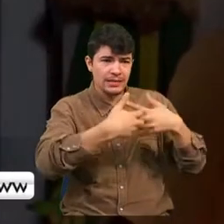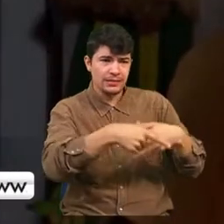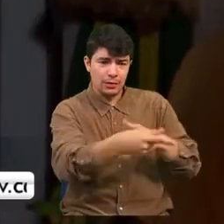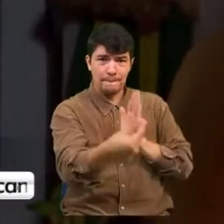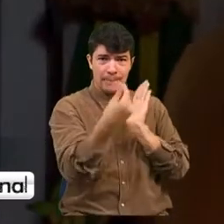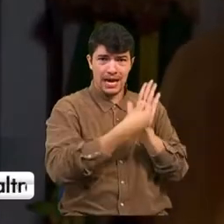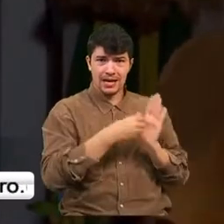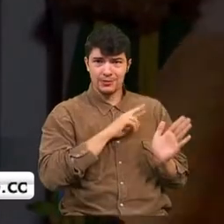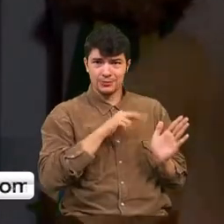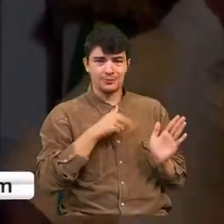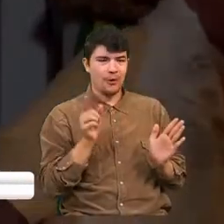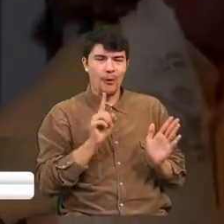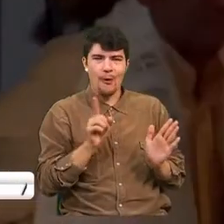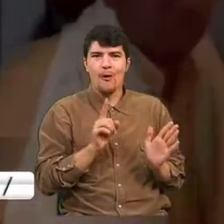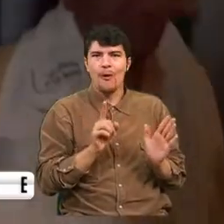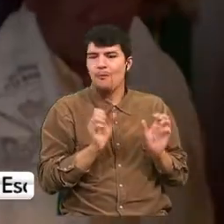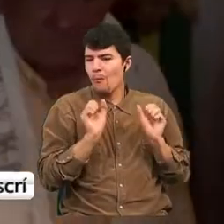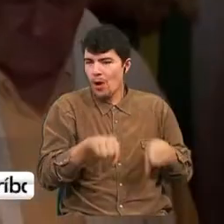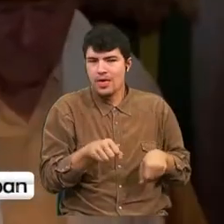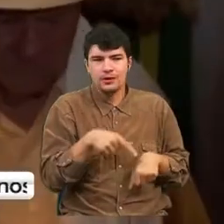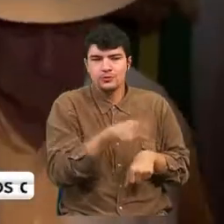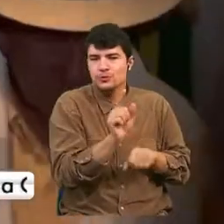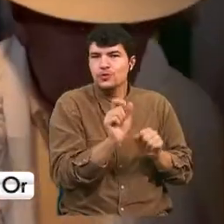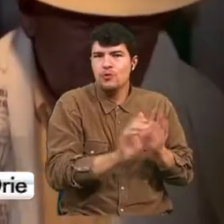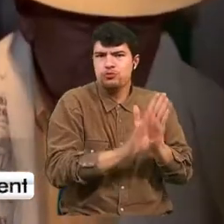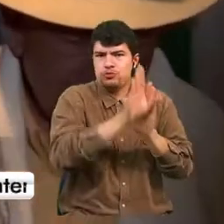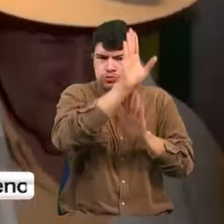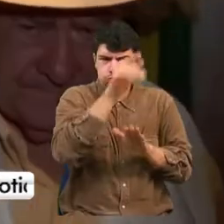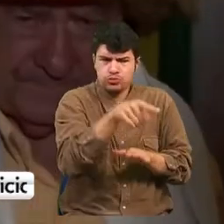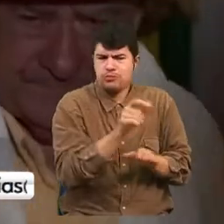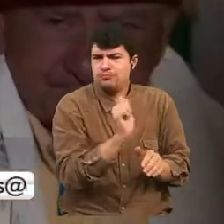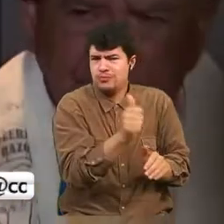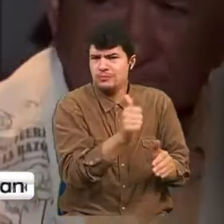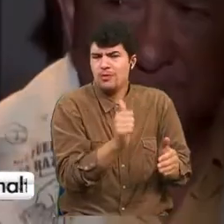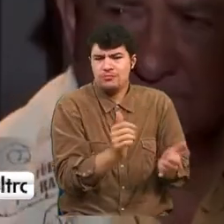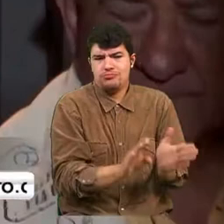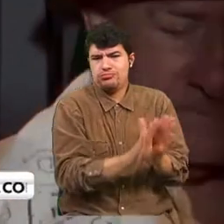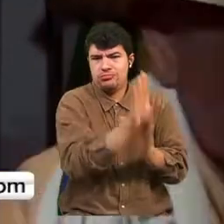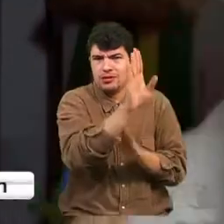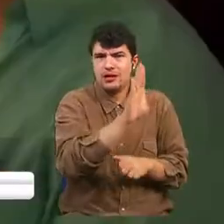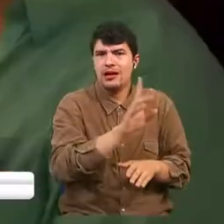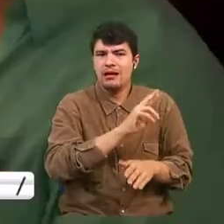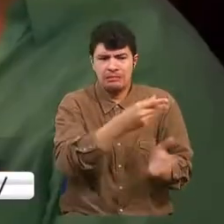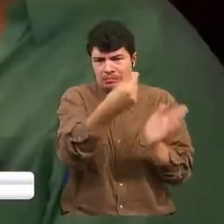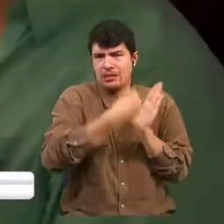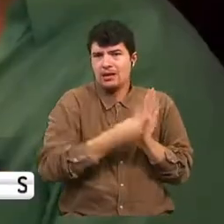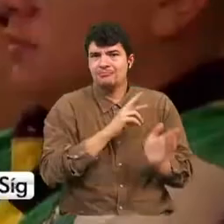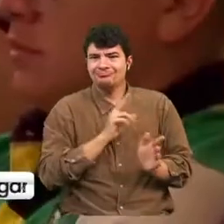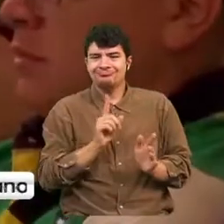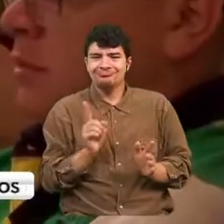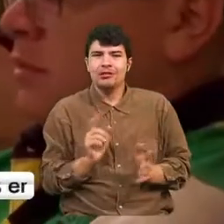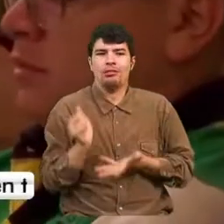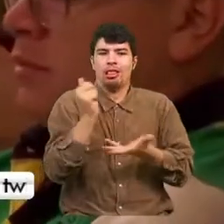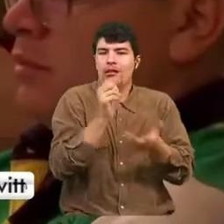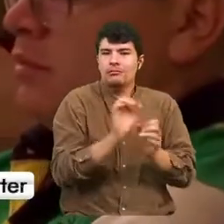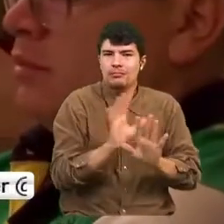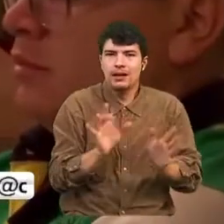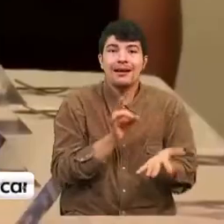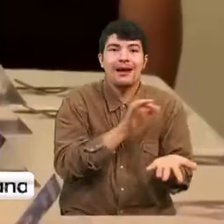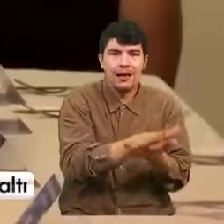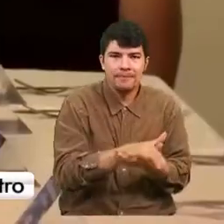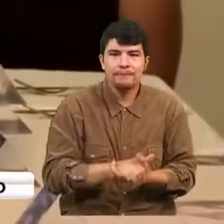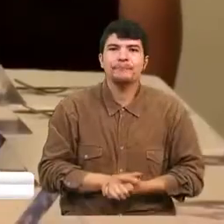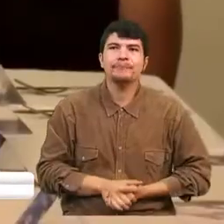sino que tenga una formación y vea la importancia de estar preparándose y estarse capacitando constantemente. En Puente Nacional,